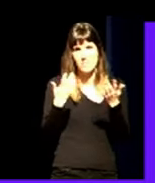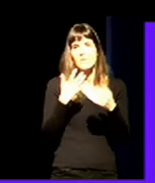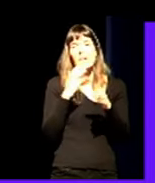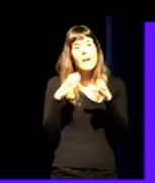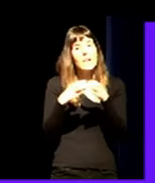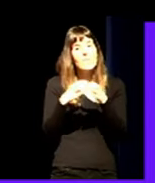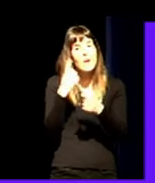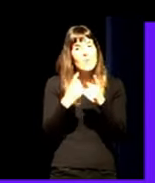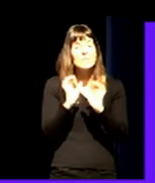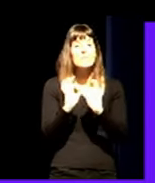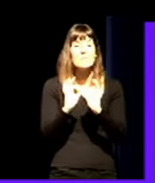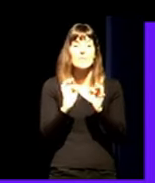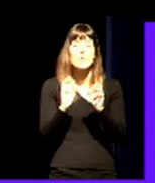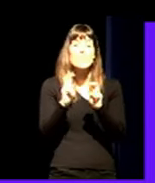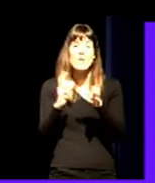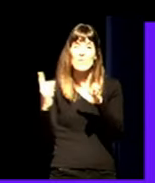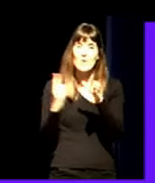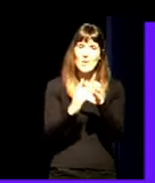de acogida,